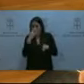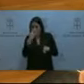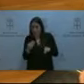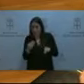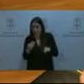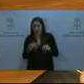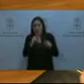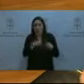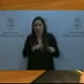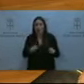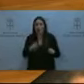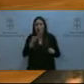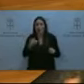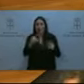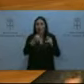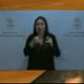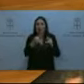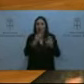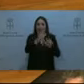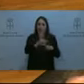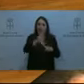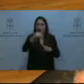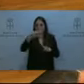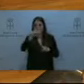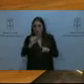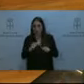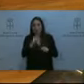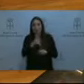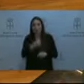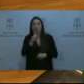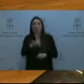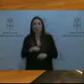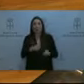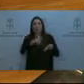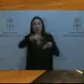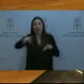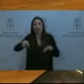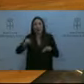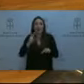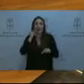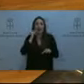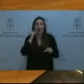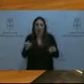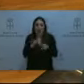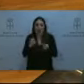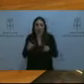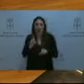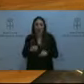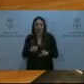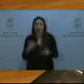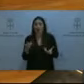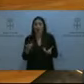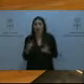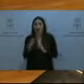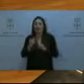de triple hilo entre León y La Robla e instalación del intercambiador en Pola de Arena. ¿Qué significan